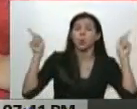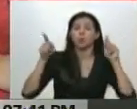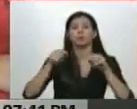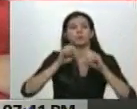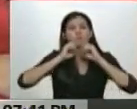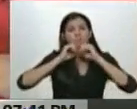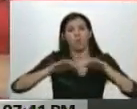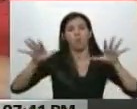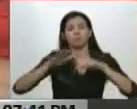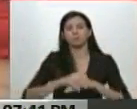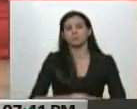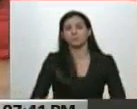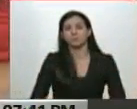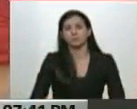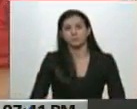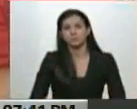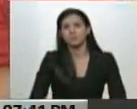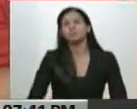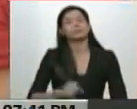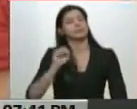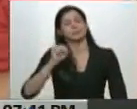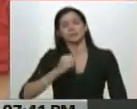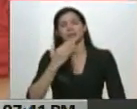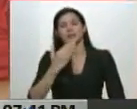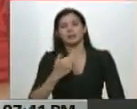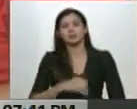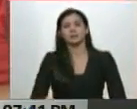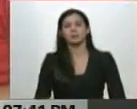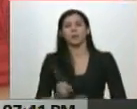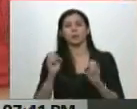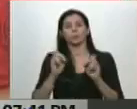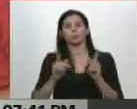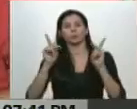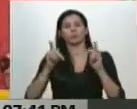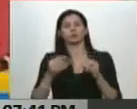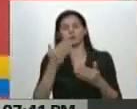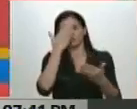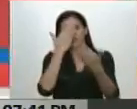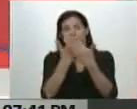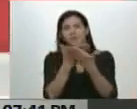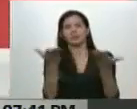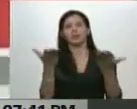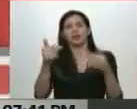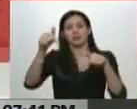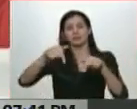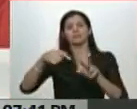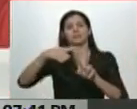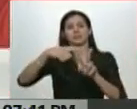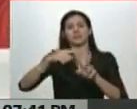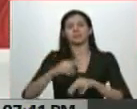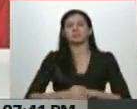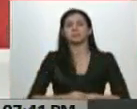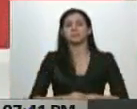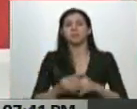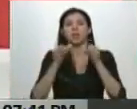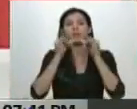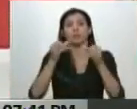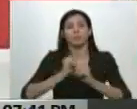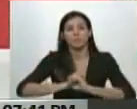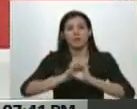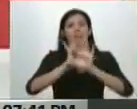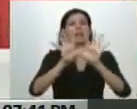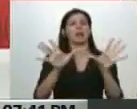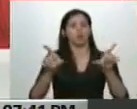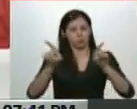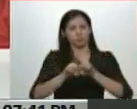este caso, ministra. Sí, bueno, gracias por esta oportunidad de dirigirme al país a través de BTV e informar verazmente, como es